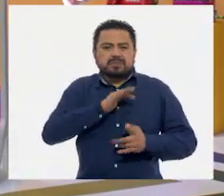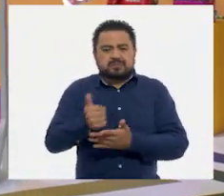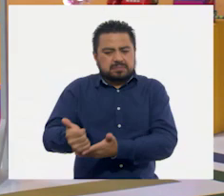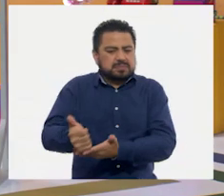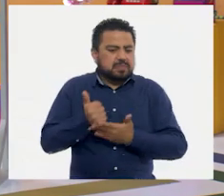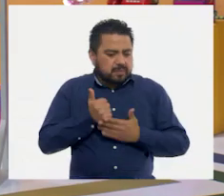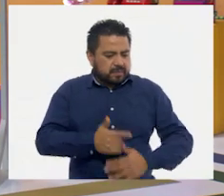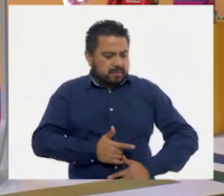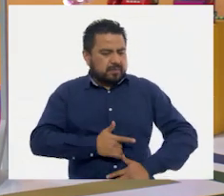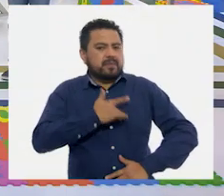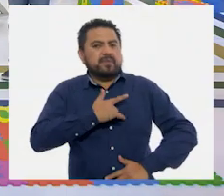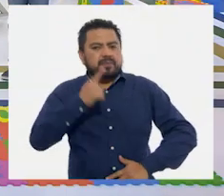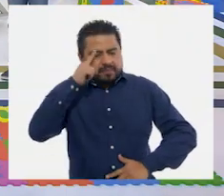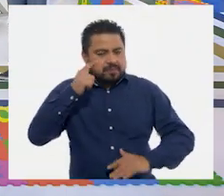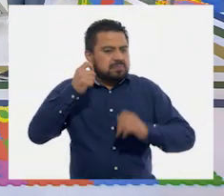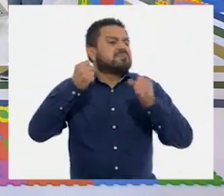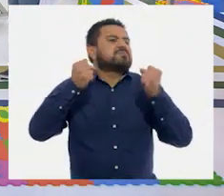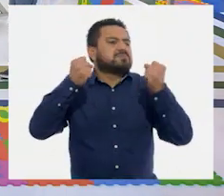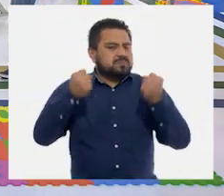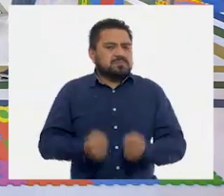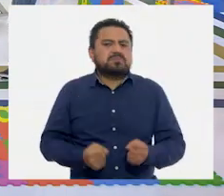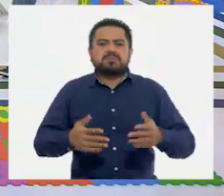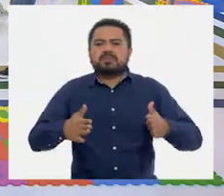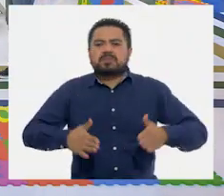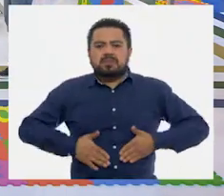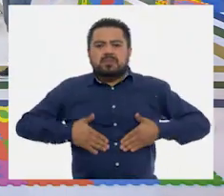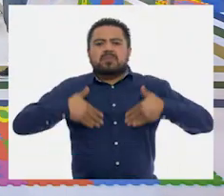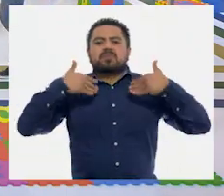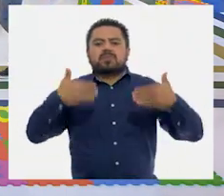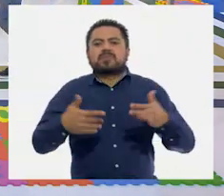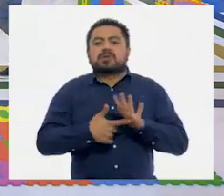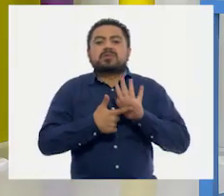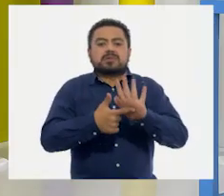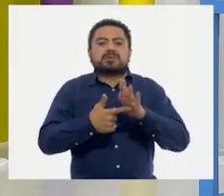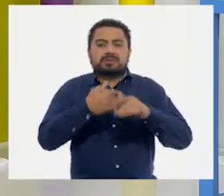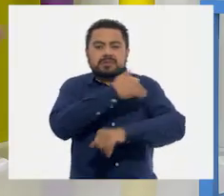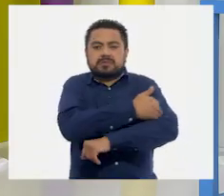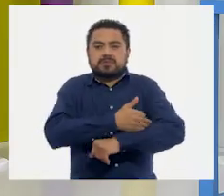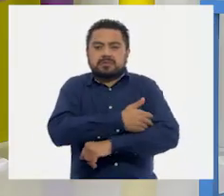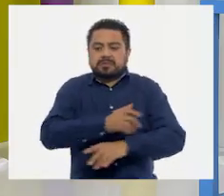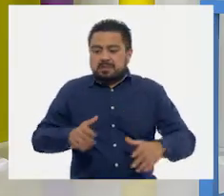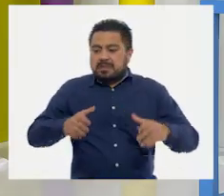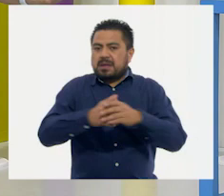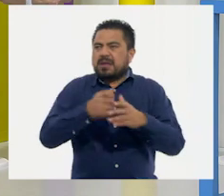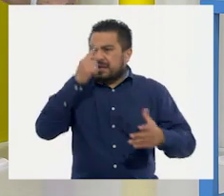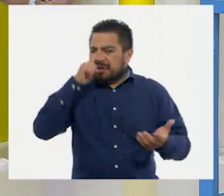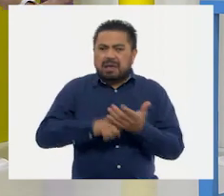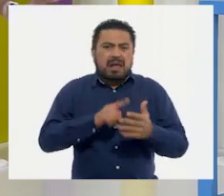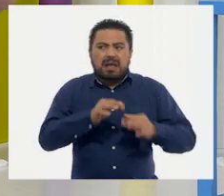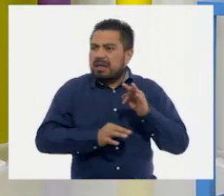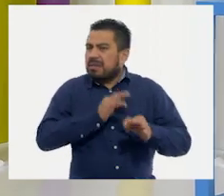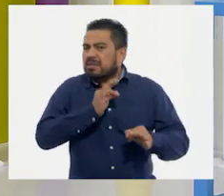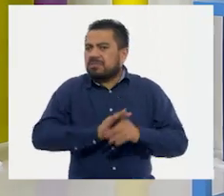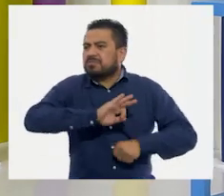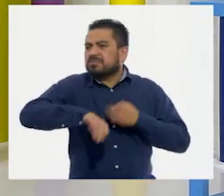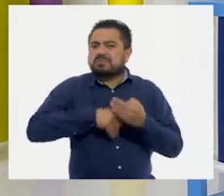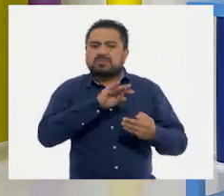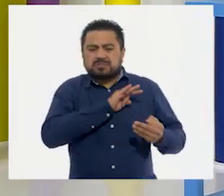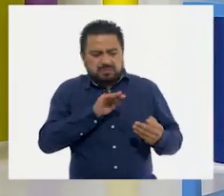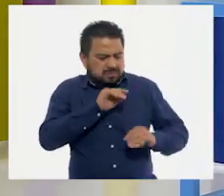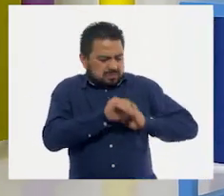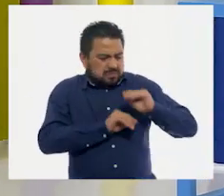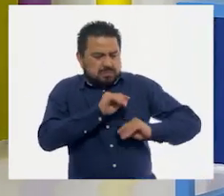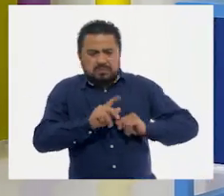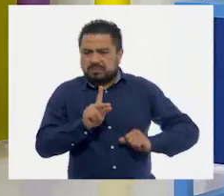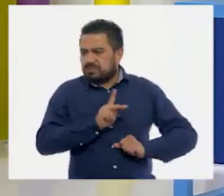ayudó a sentirnos seguros, confiados para presentarlo a la familia. Ay, ahora creo que estamos listas y listos para poder armar